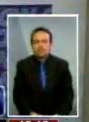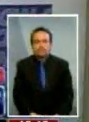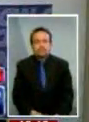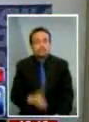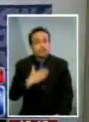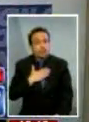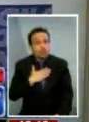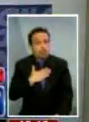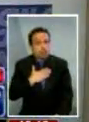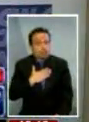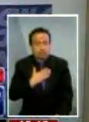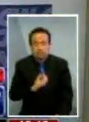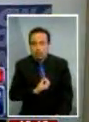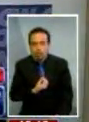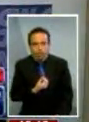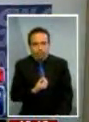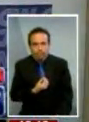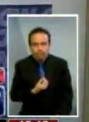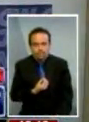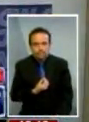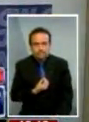Nosotros es obvio que